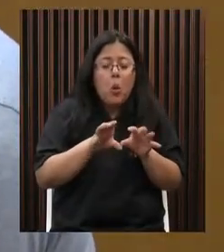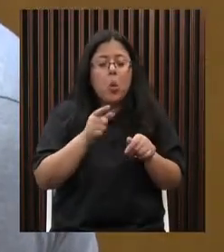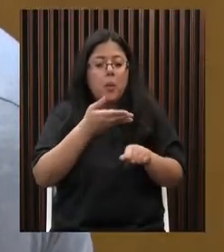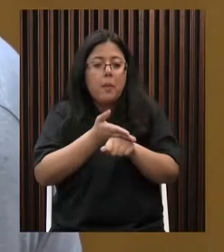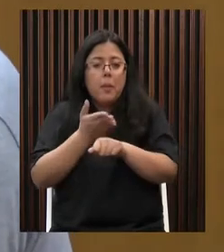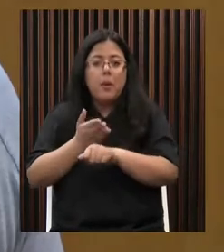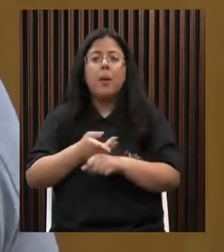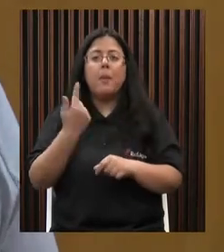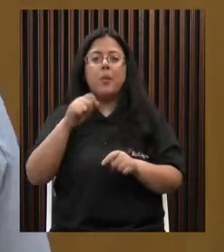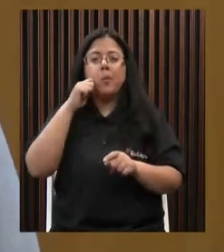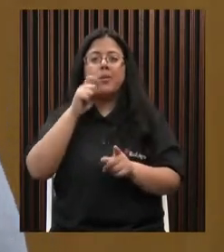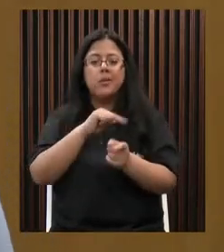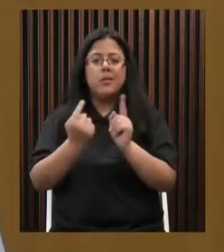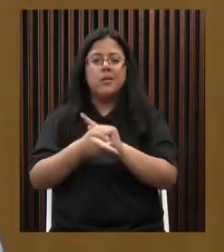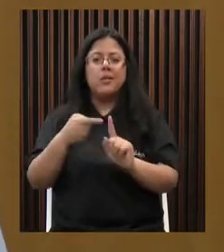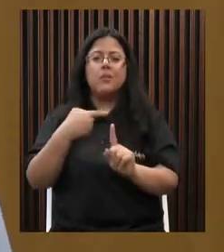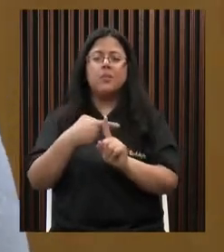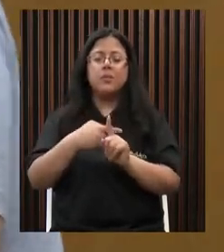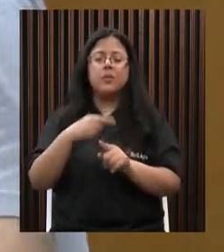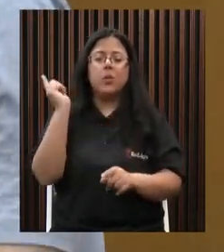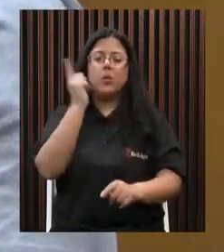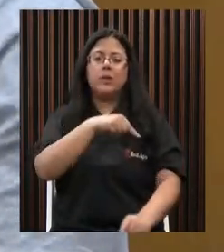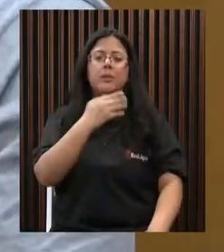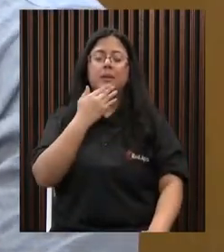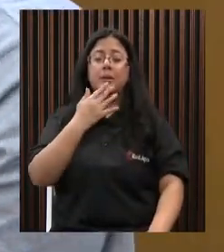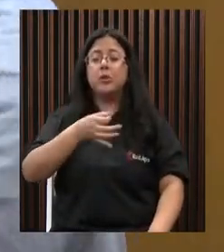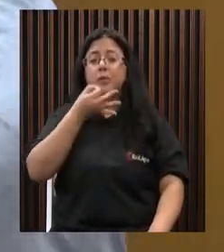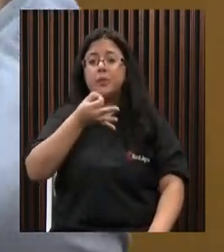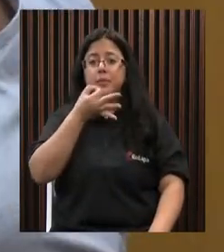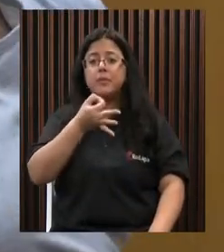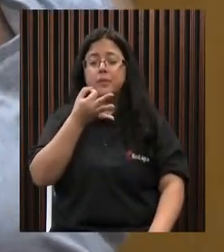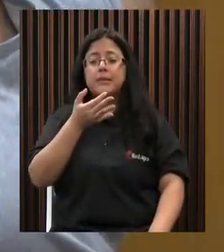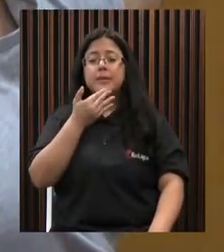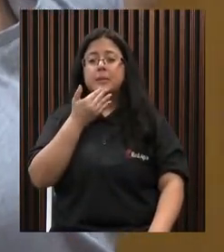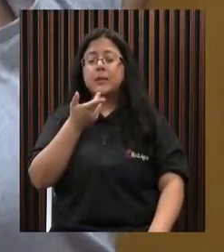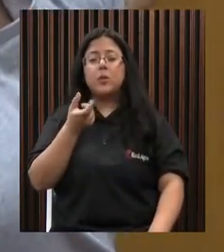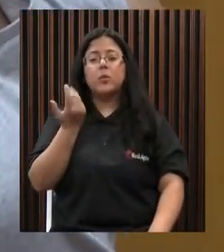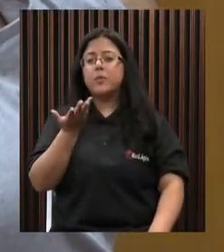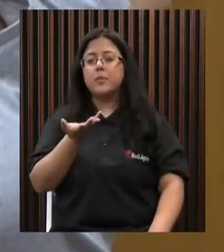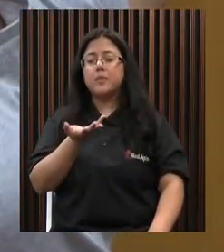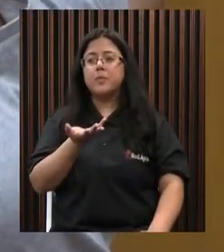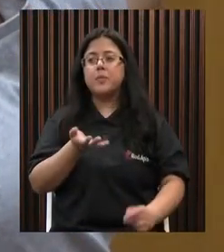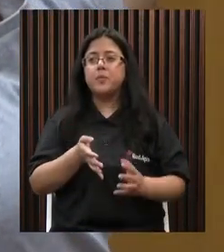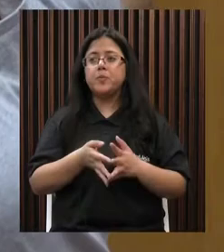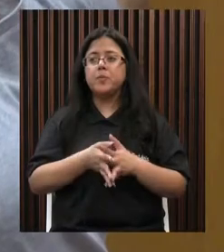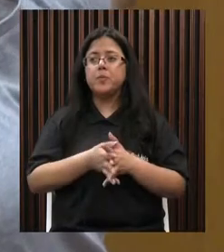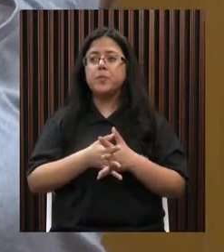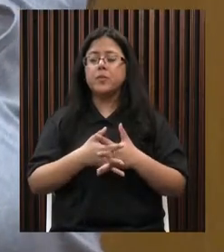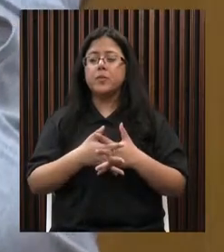impacto. Y lo último que quiero hablar, a lo último que me quiero referir es